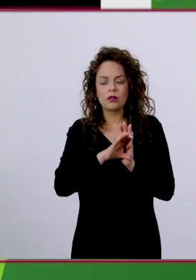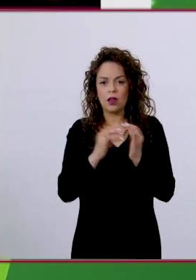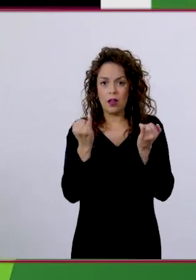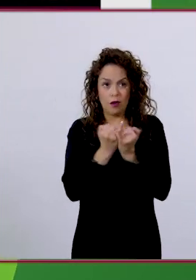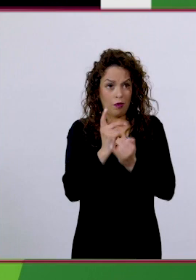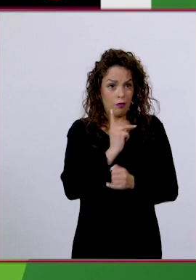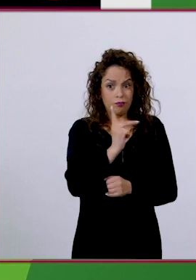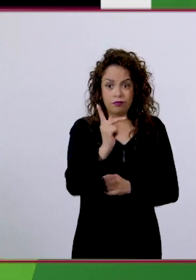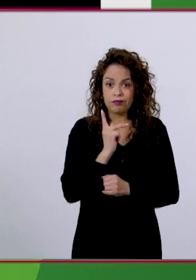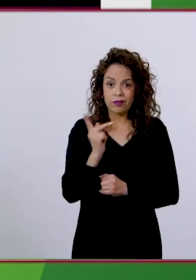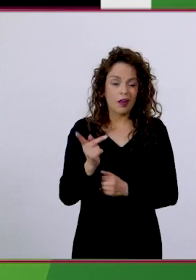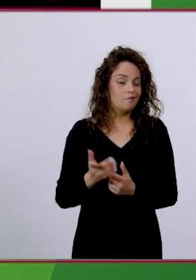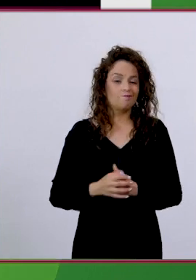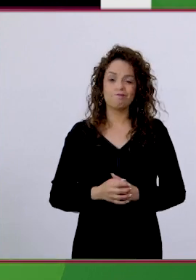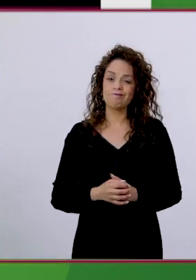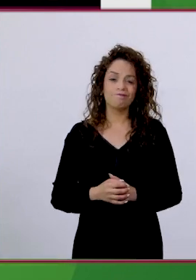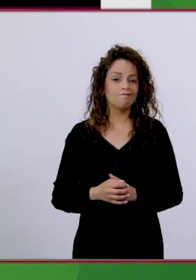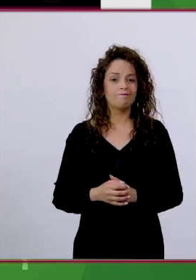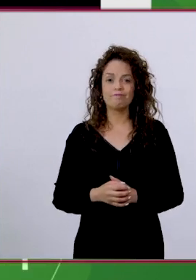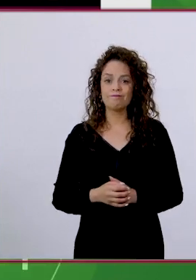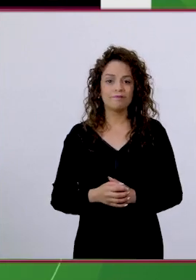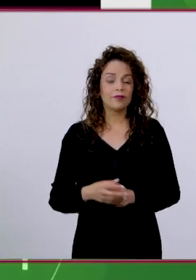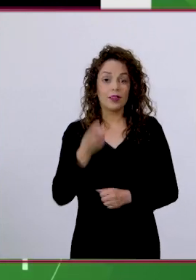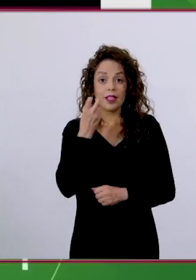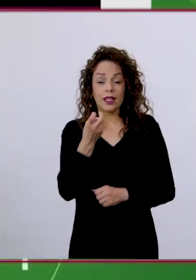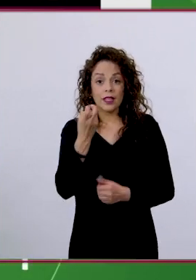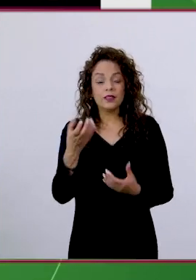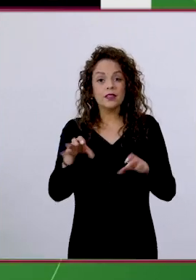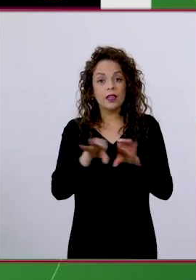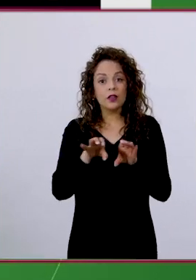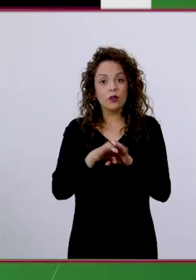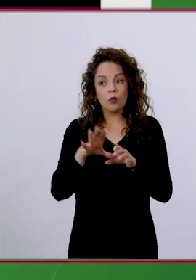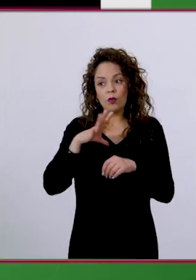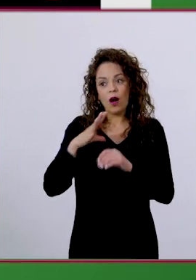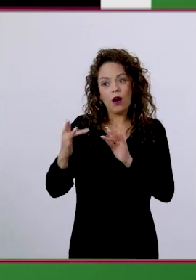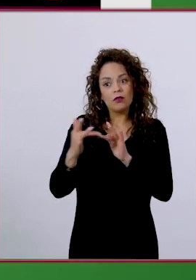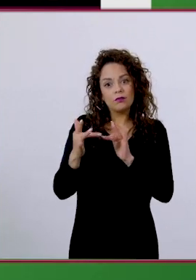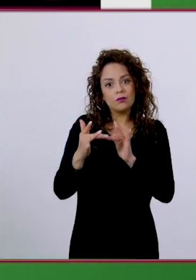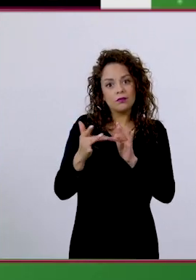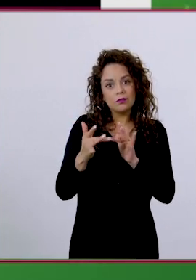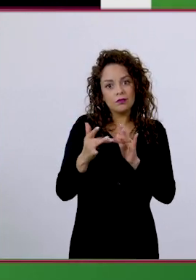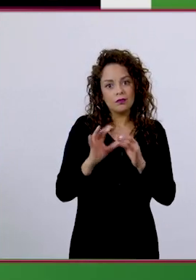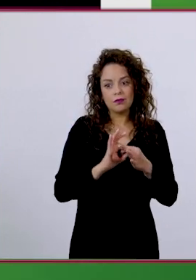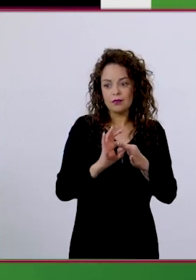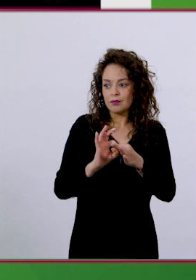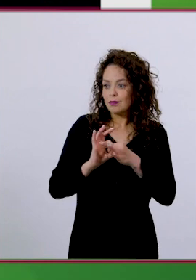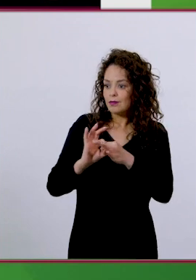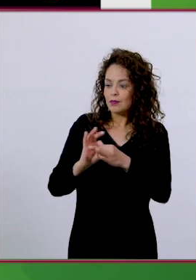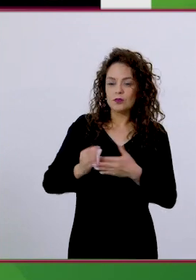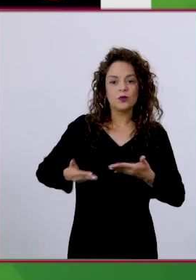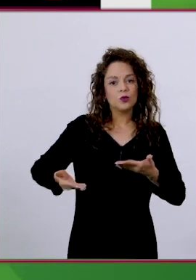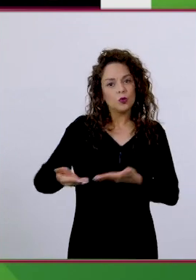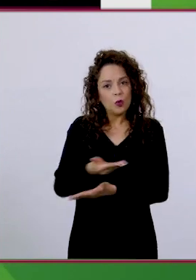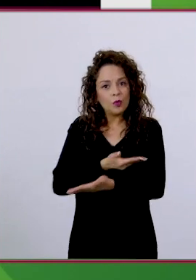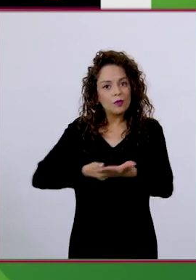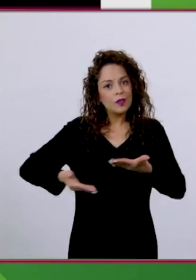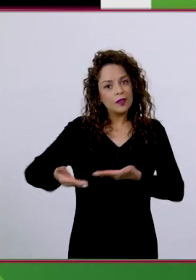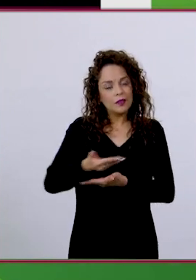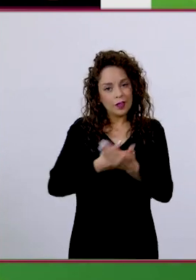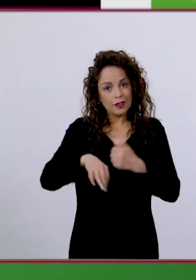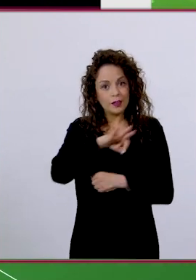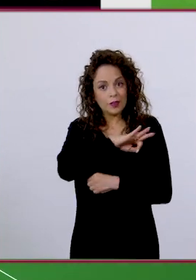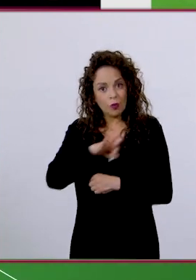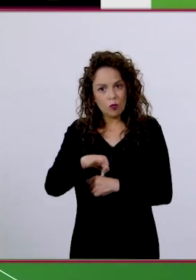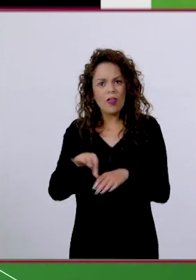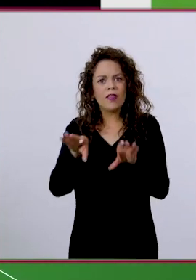y la verdad es que no, ¿no? Entonces, el hecho de tener este contacto, el hecho de poder incluso compartirlo en